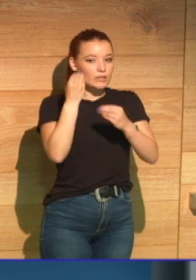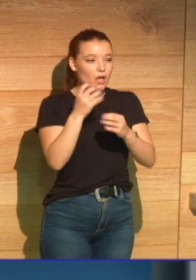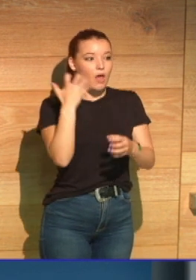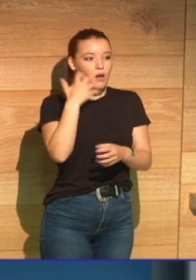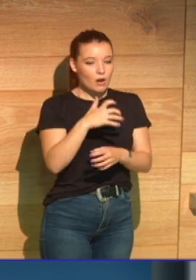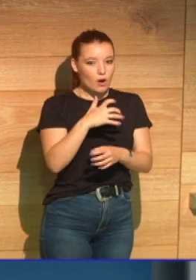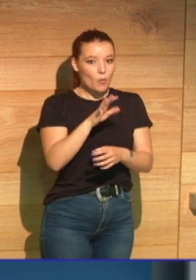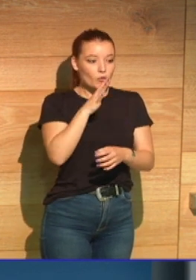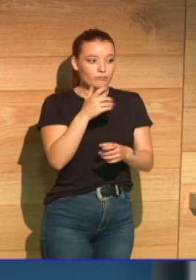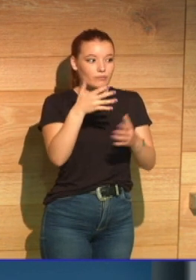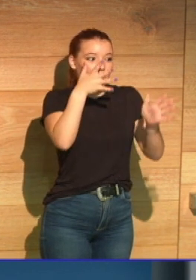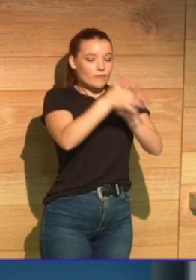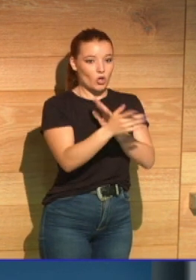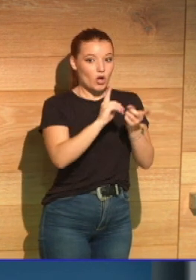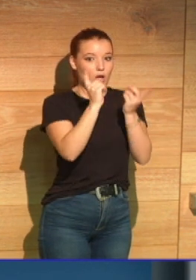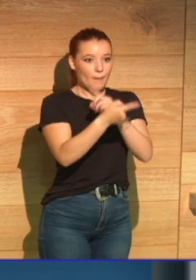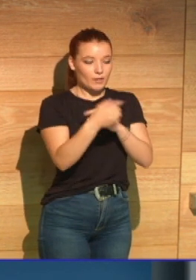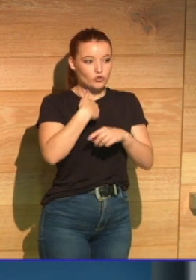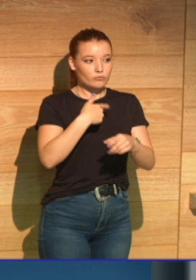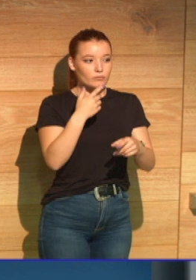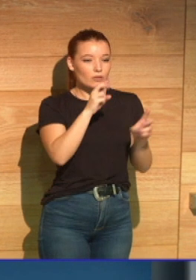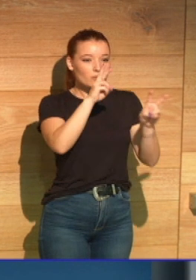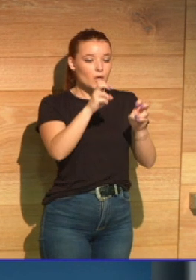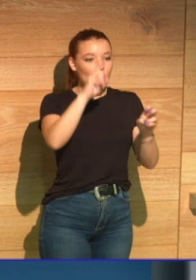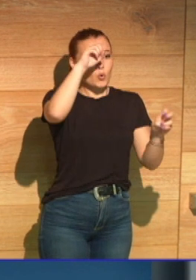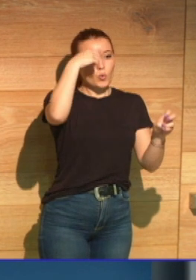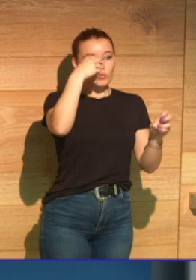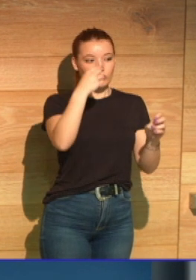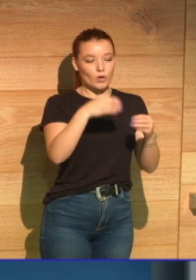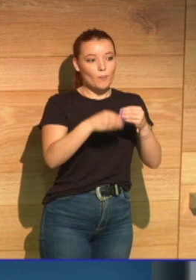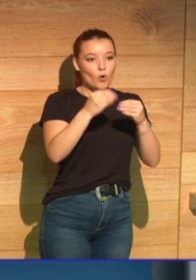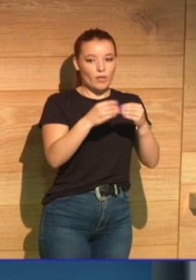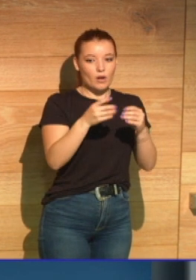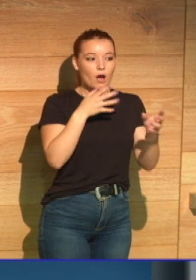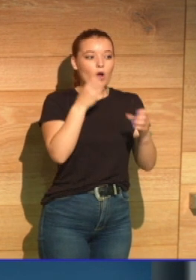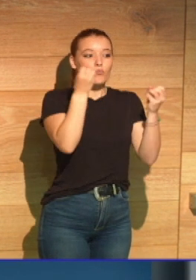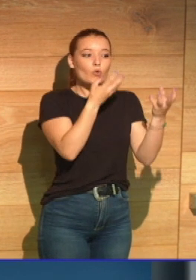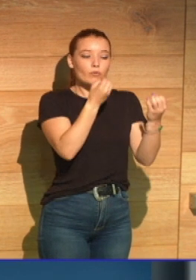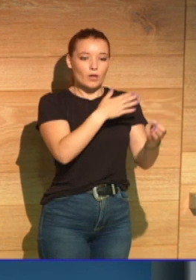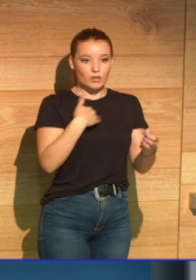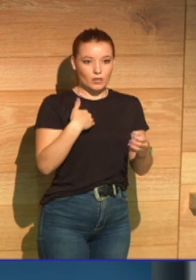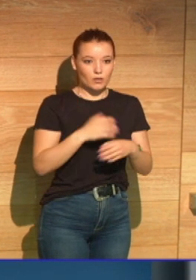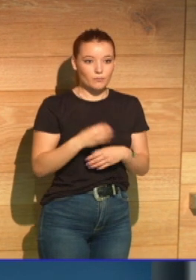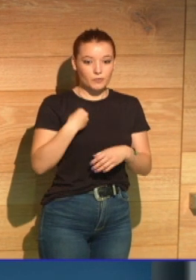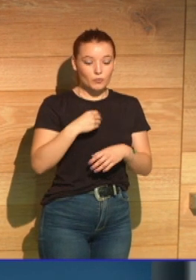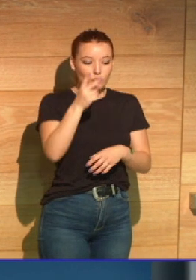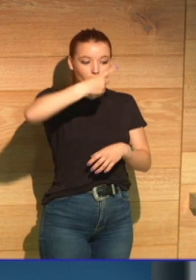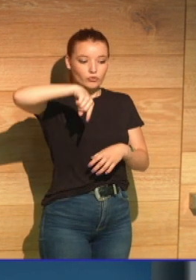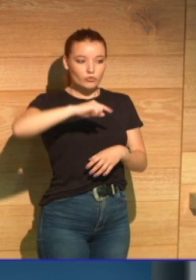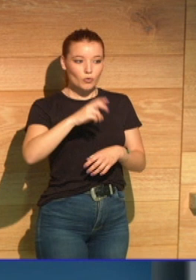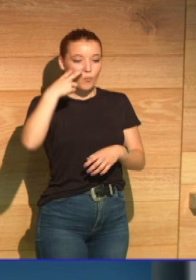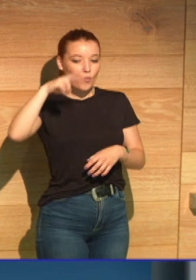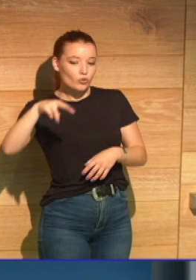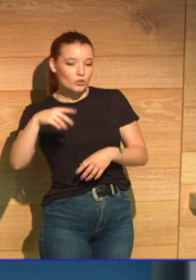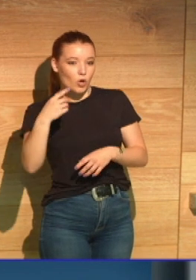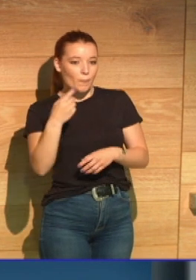definición. Y ahí me gustaría hablar un poco de cultura contemporánea para entender por qué nos insertamos ahí, cómo reimaginamos los museos hoy, y contarles